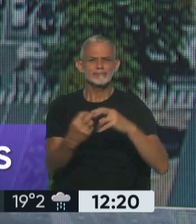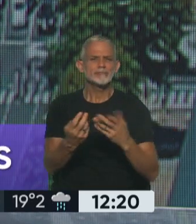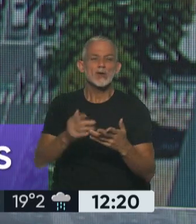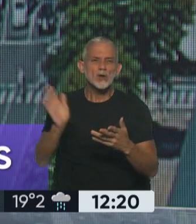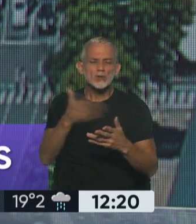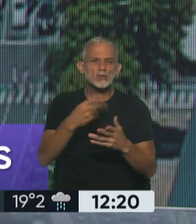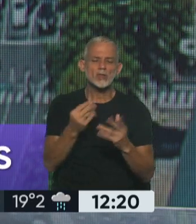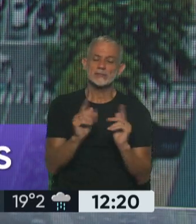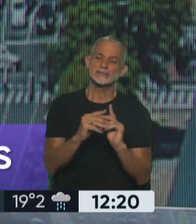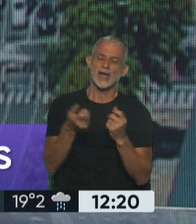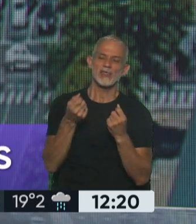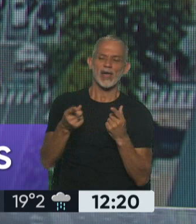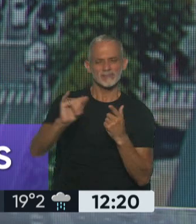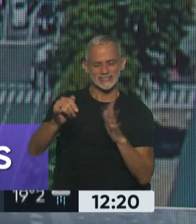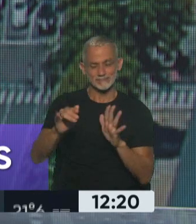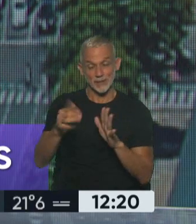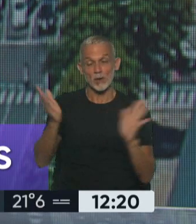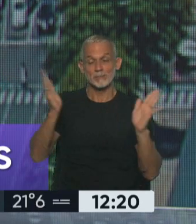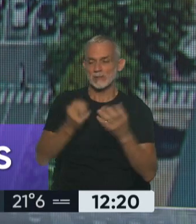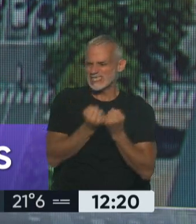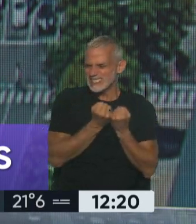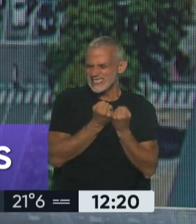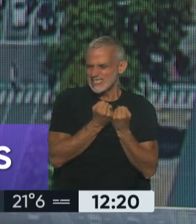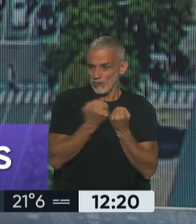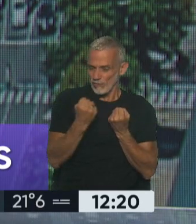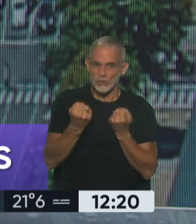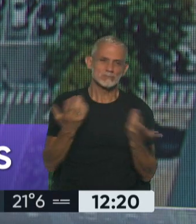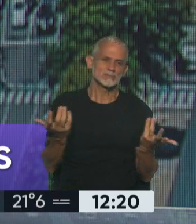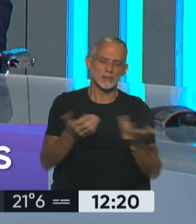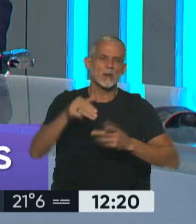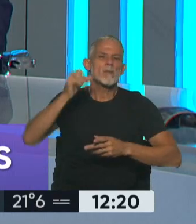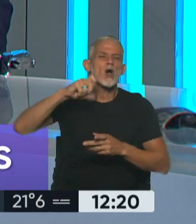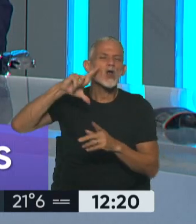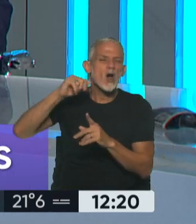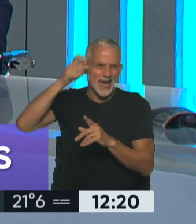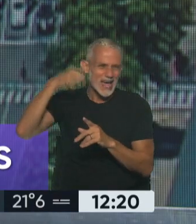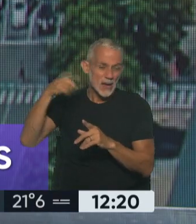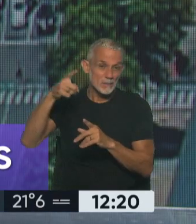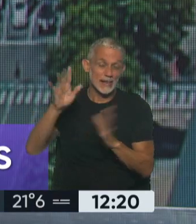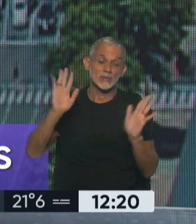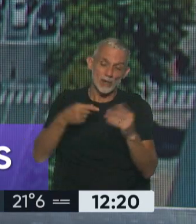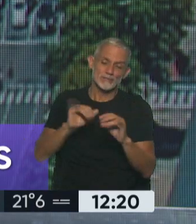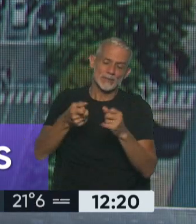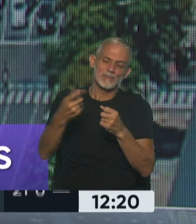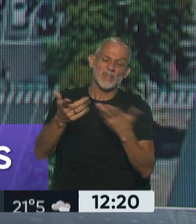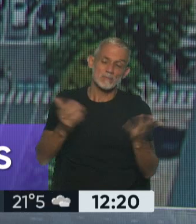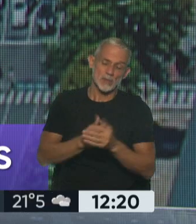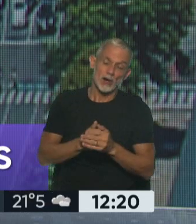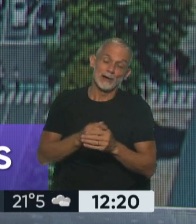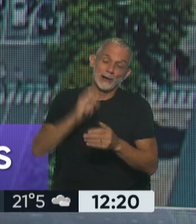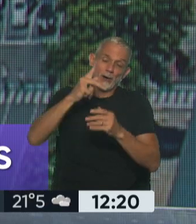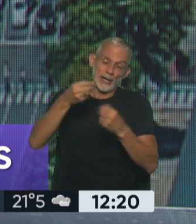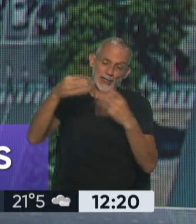todos cedan algo. Todos tienen que ceder algo. Cuando uno piensa en el Pacto de la Moncloa en España, todos ceden algo. Entonces la pregunta